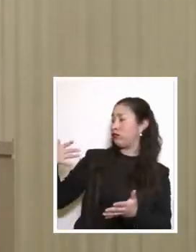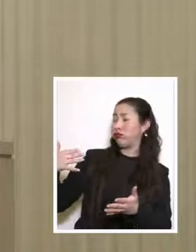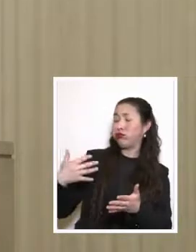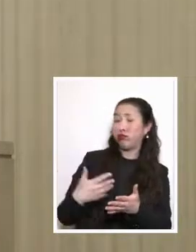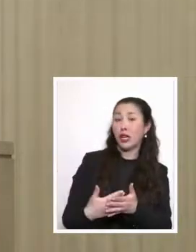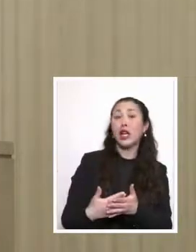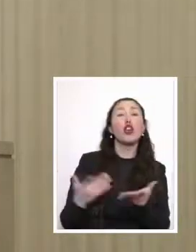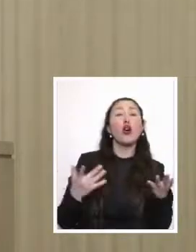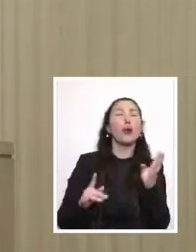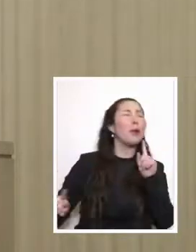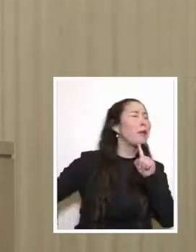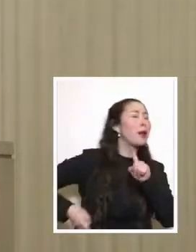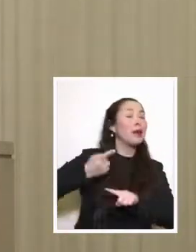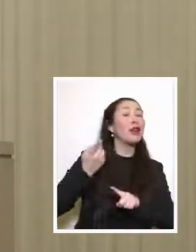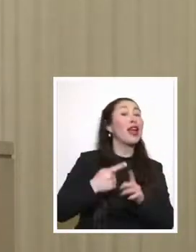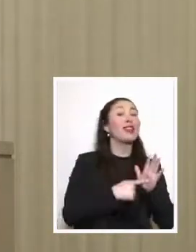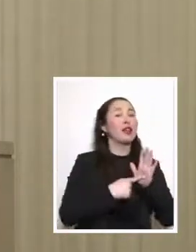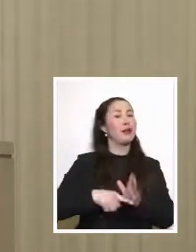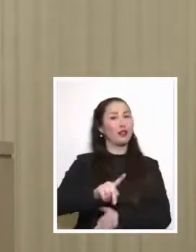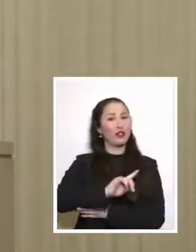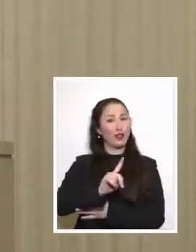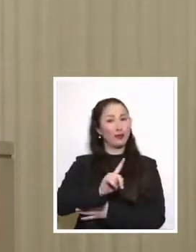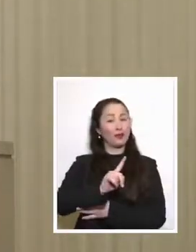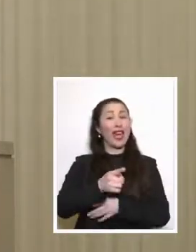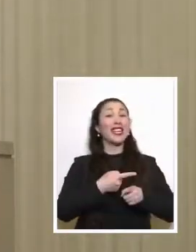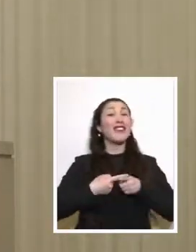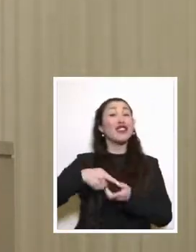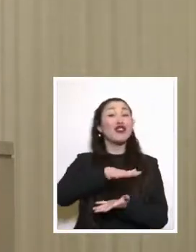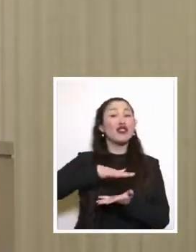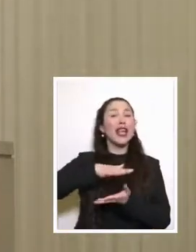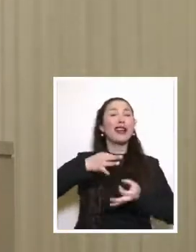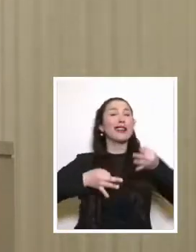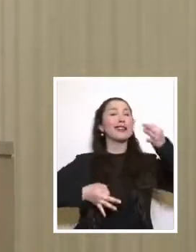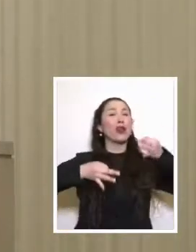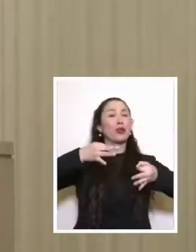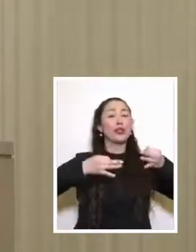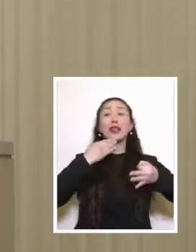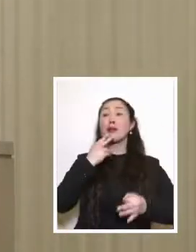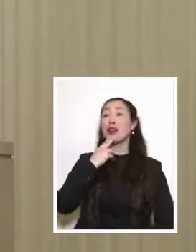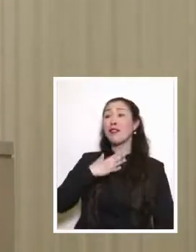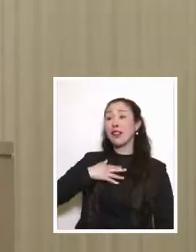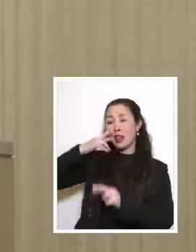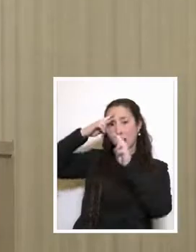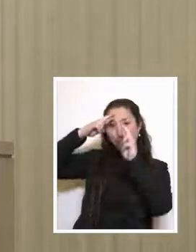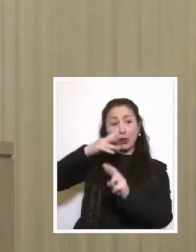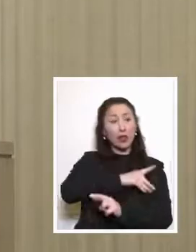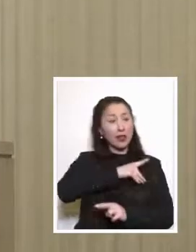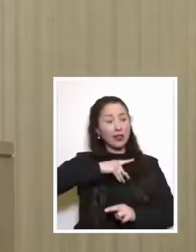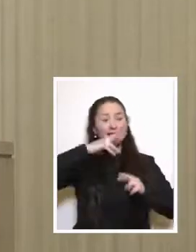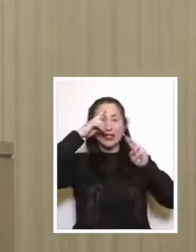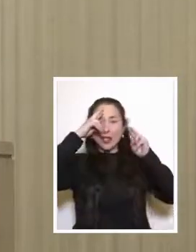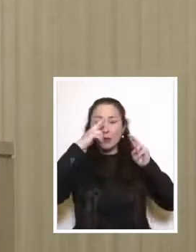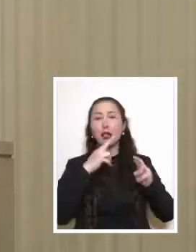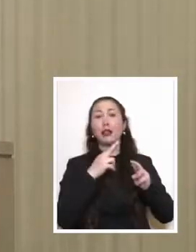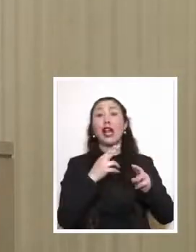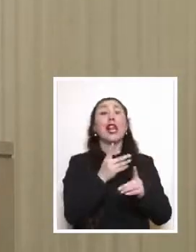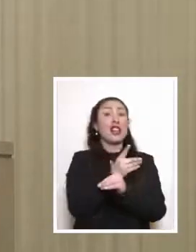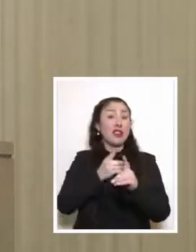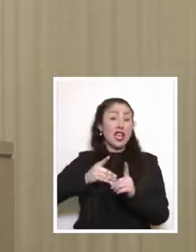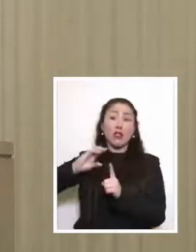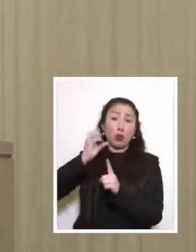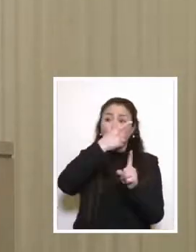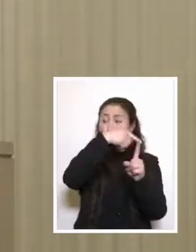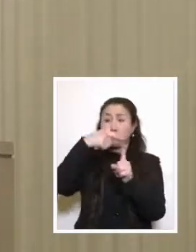no discriminación, en la justicia social, así como en el respeto de la vida y la dignidad humana, la diversidad cultural